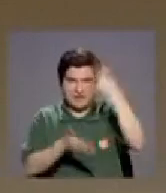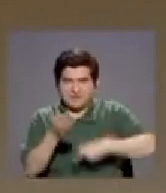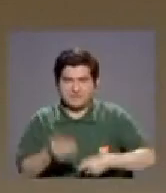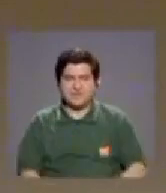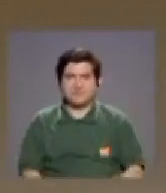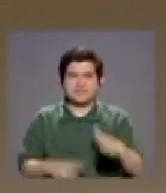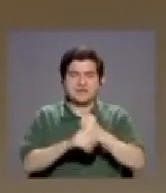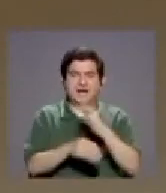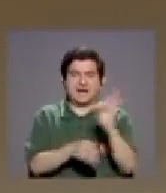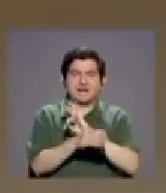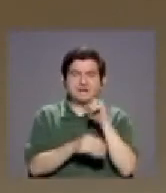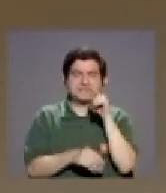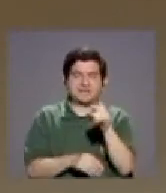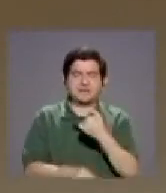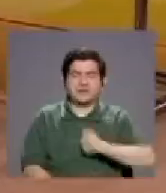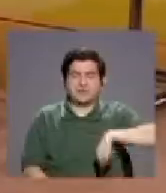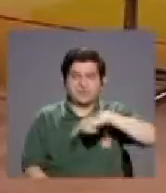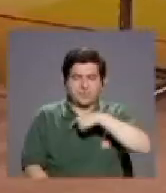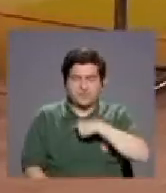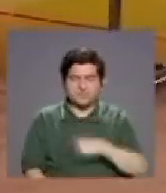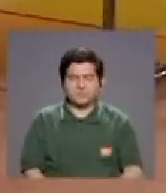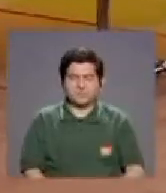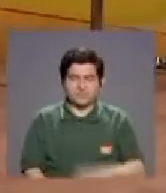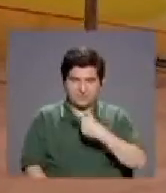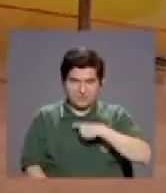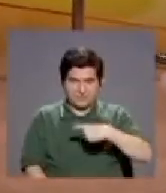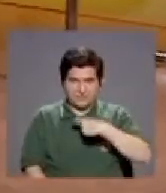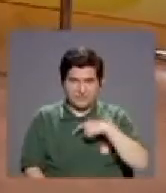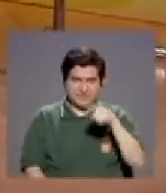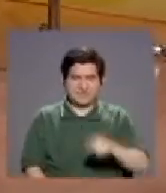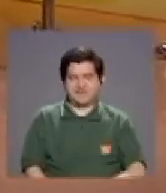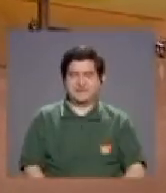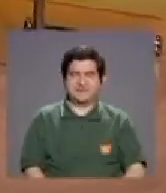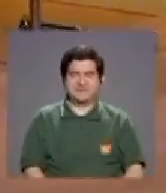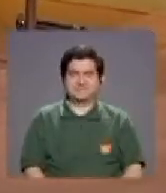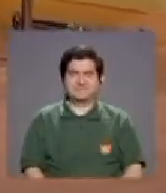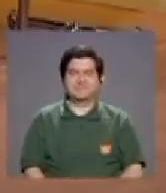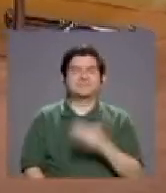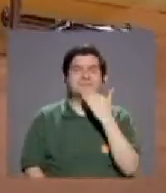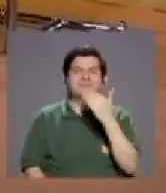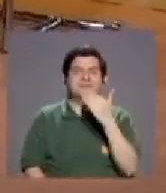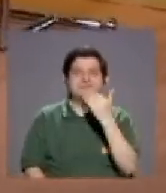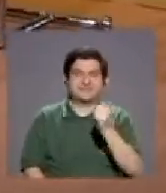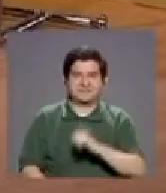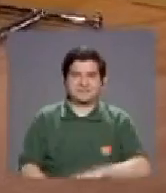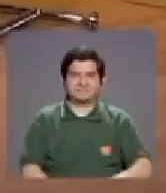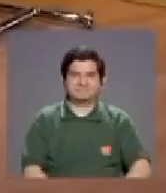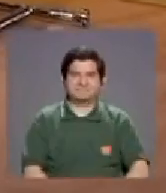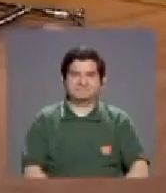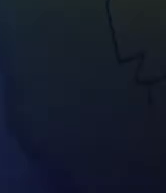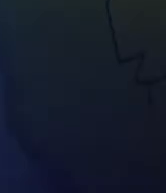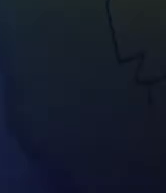la televisión que esperamos que ustedes tengan en la más alta estima. De nuevo, gracias. Con todo gusto.